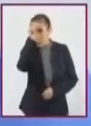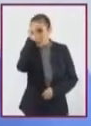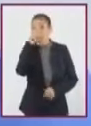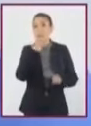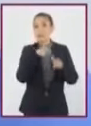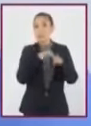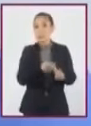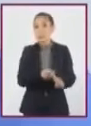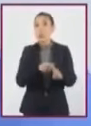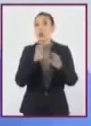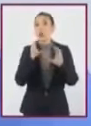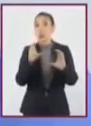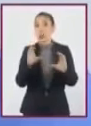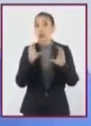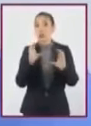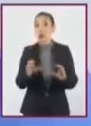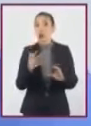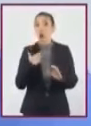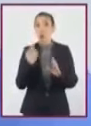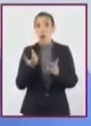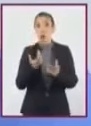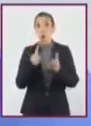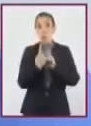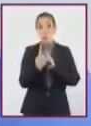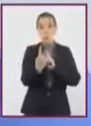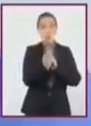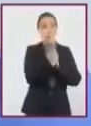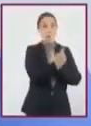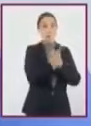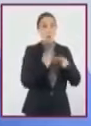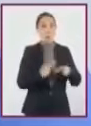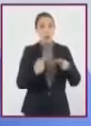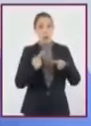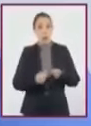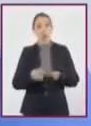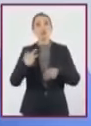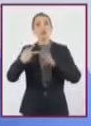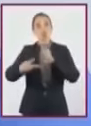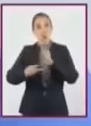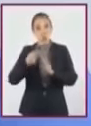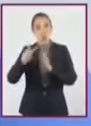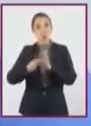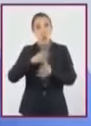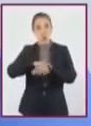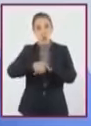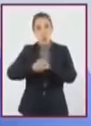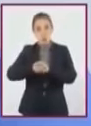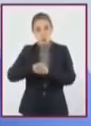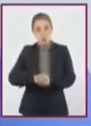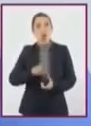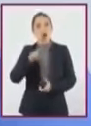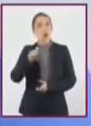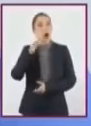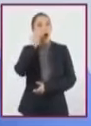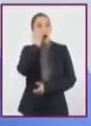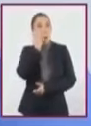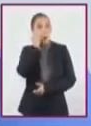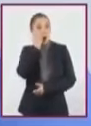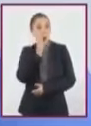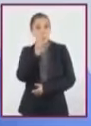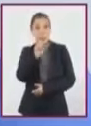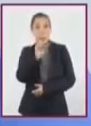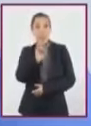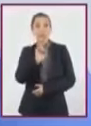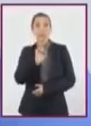debemos seguir cuidándonos, manteniendo la sana distancia, lavándonos continuamente las manos con agua y jabón durante